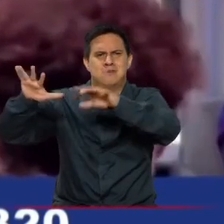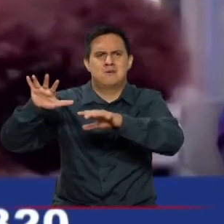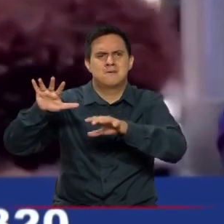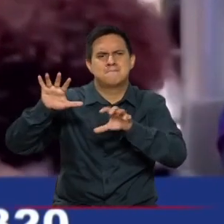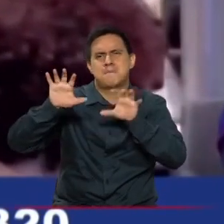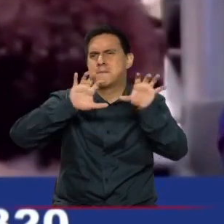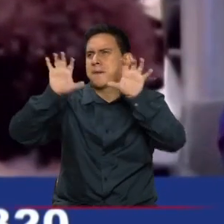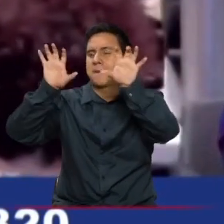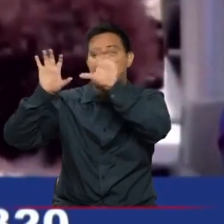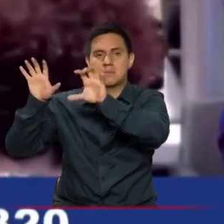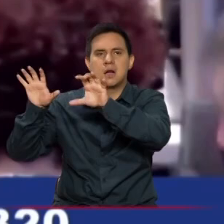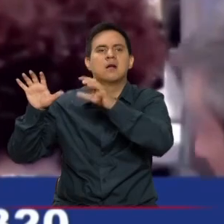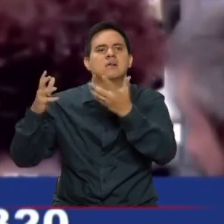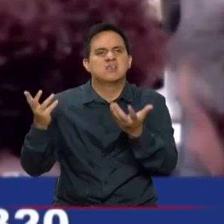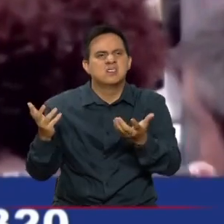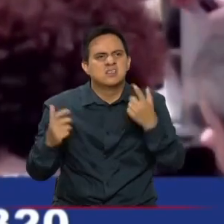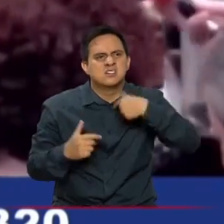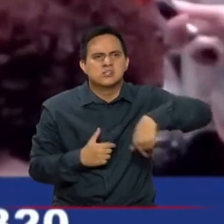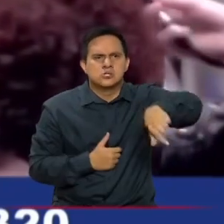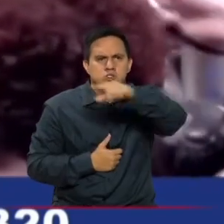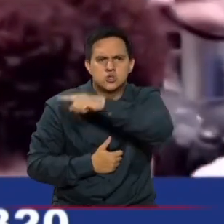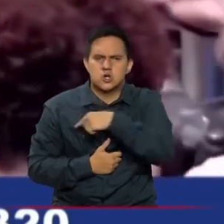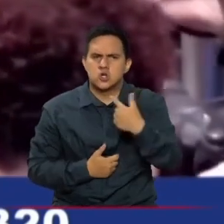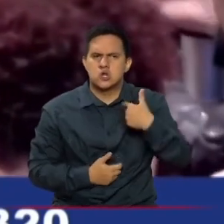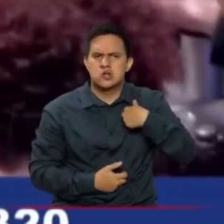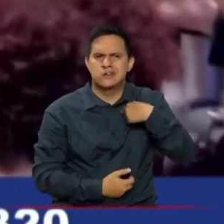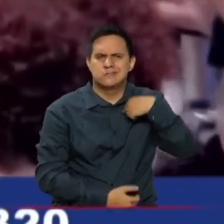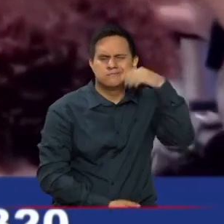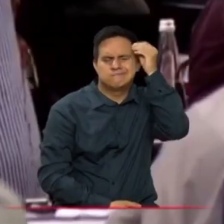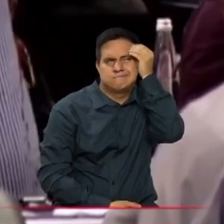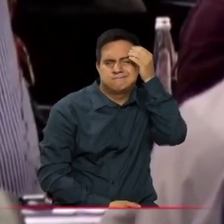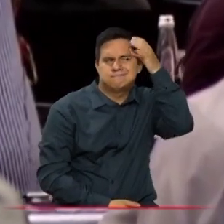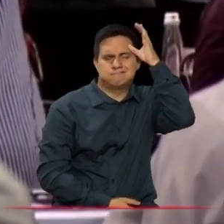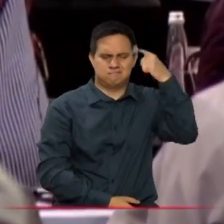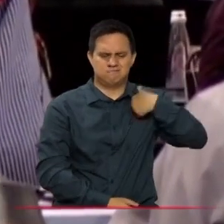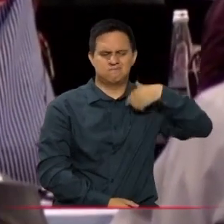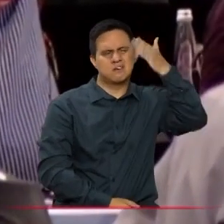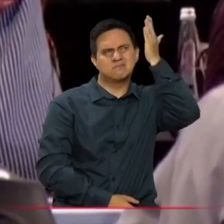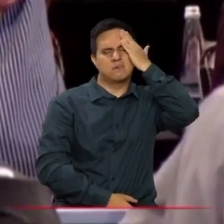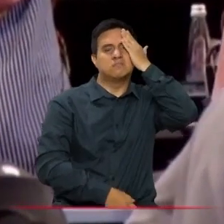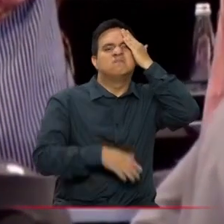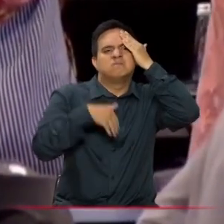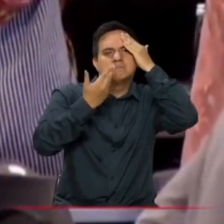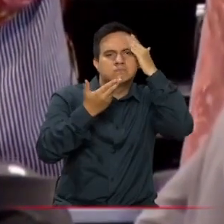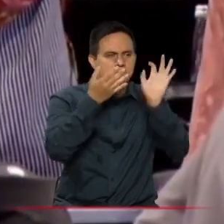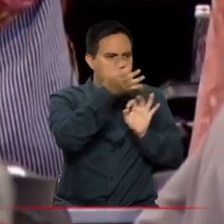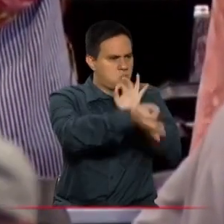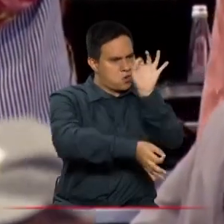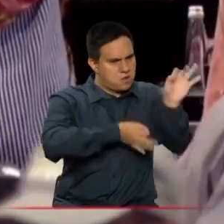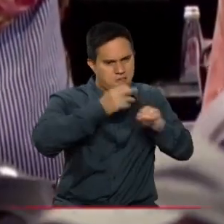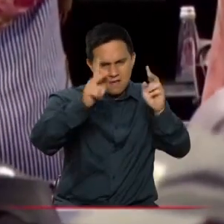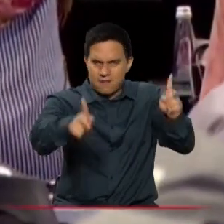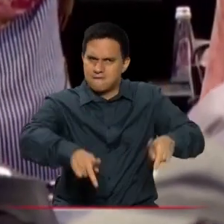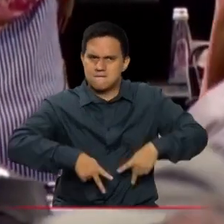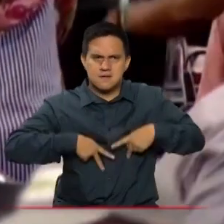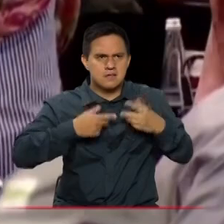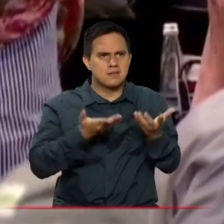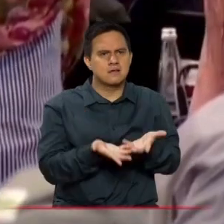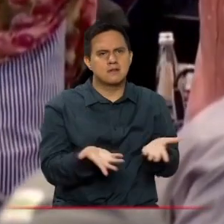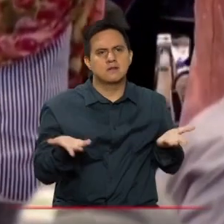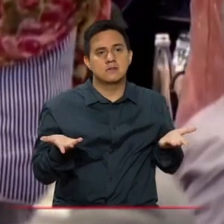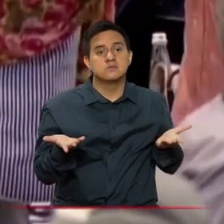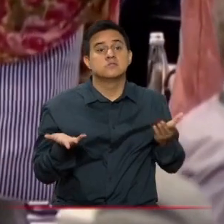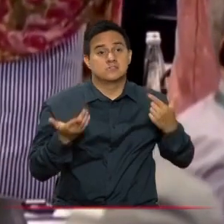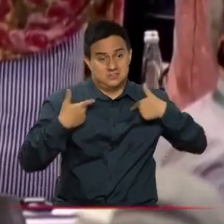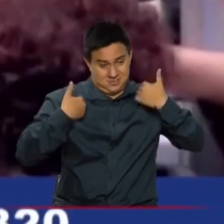desde nuestros sistemas de conocimientos en el cuidado de la vida. Este nuevo órgano subsidiario